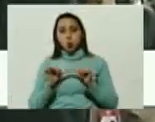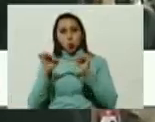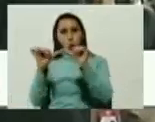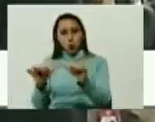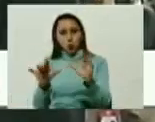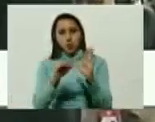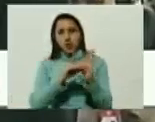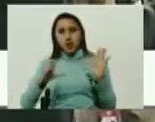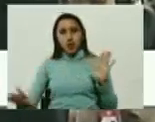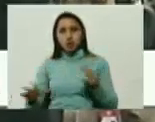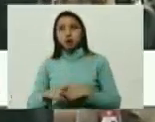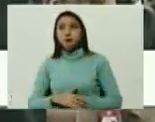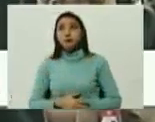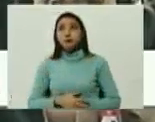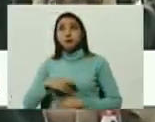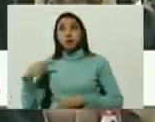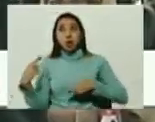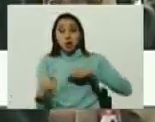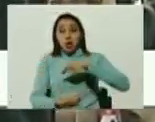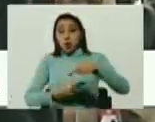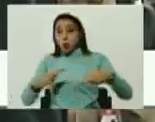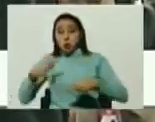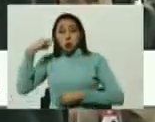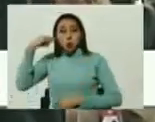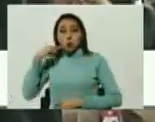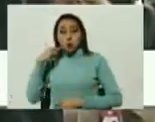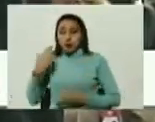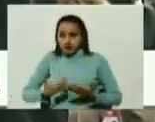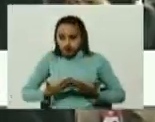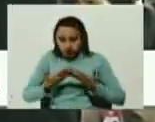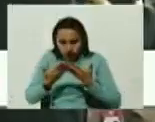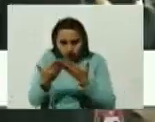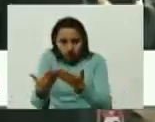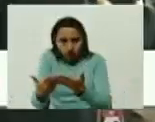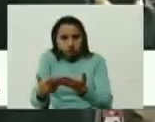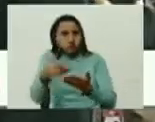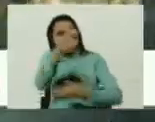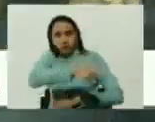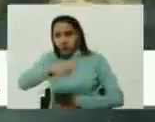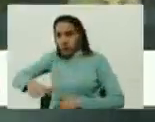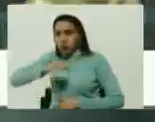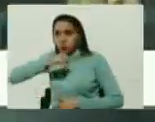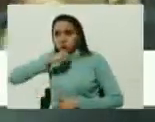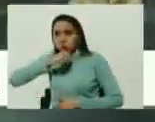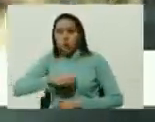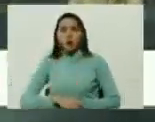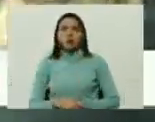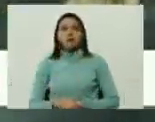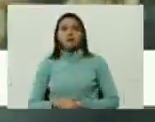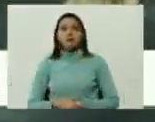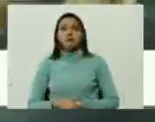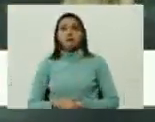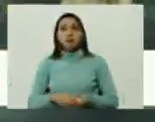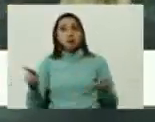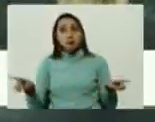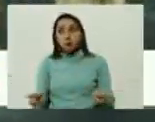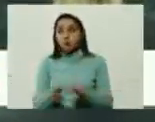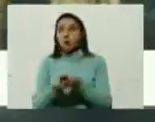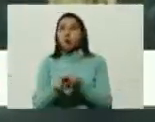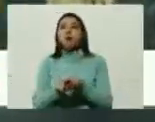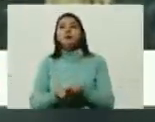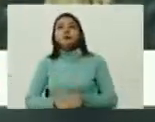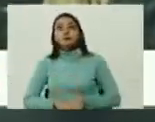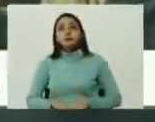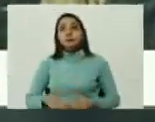derechos que la revolución bolivariana le ha venido otorgando a nuestro sector como nunca antes jamás ocurrió